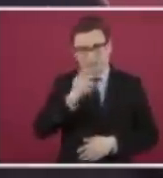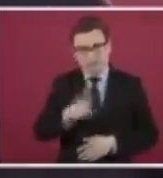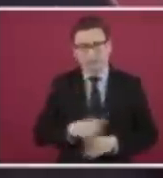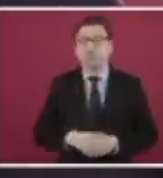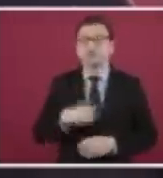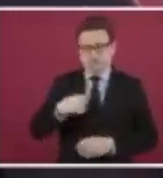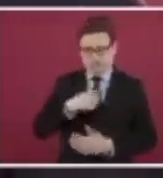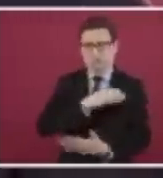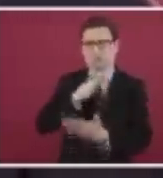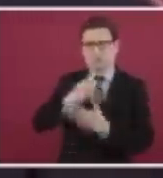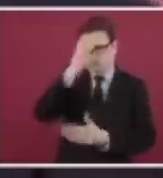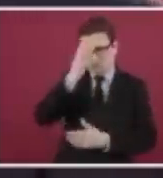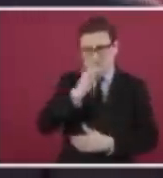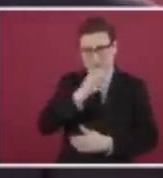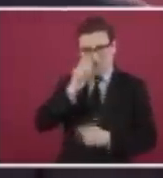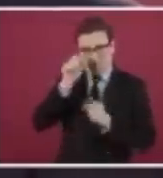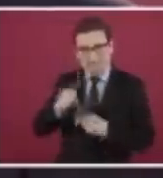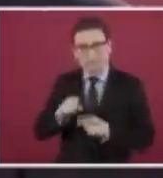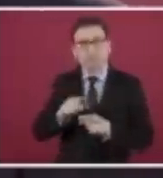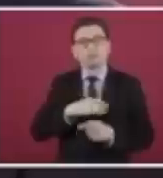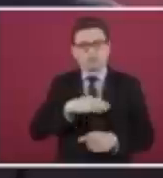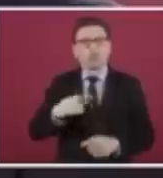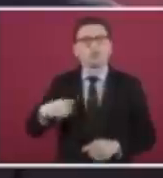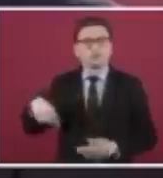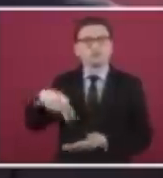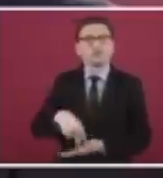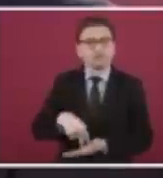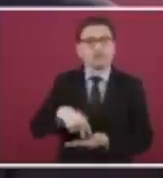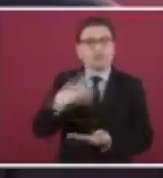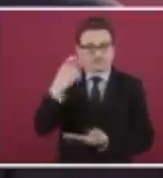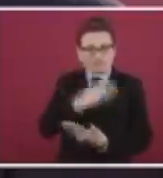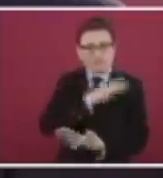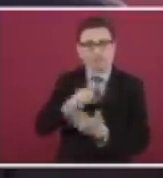y para eso es la gira.